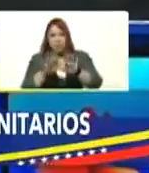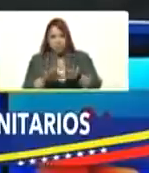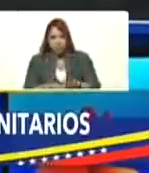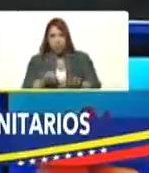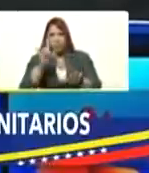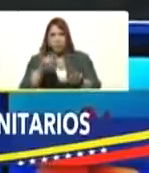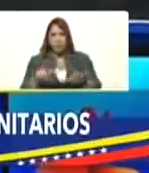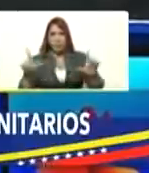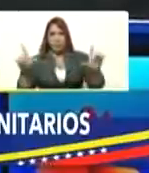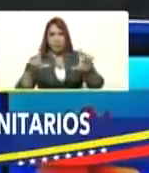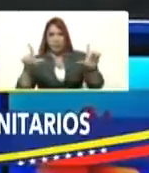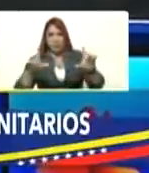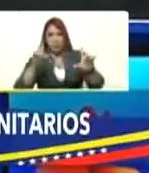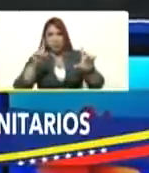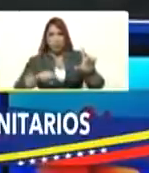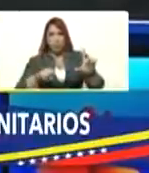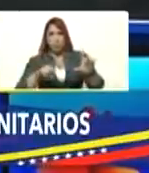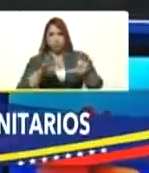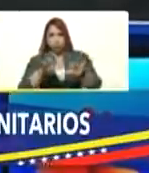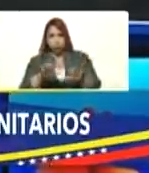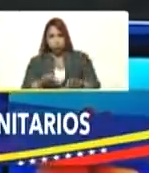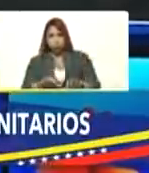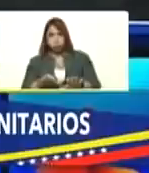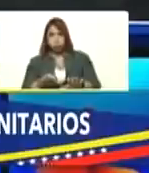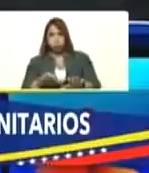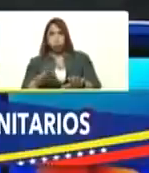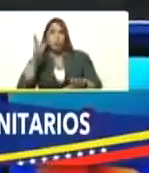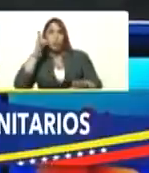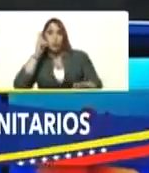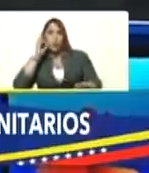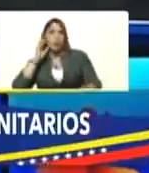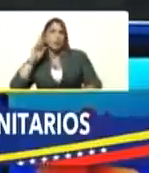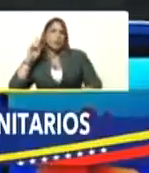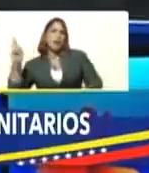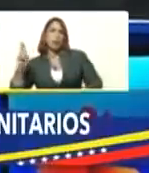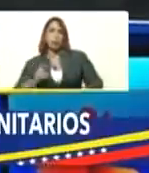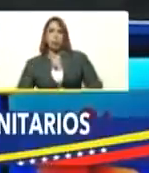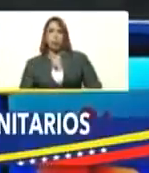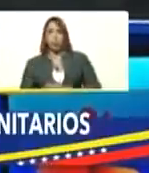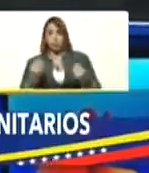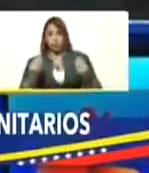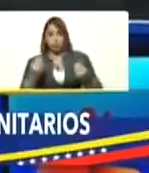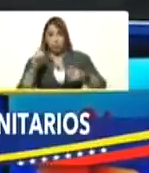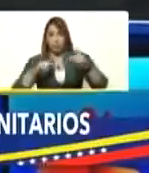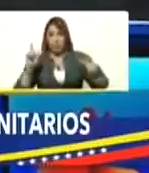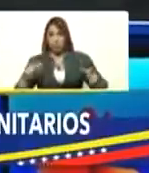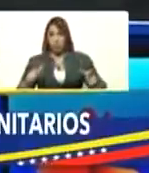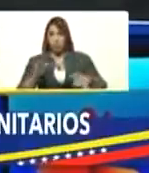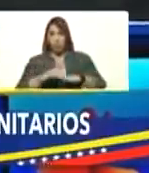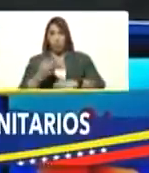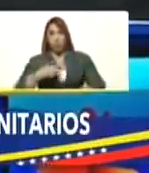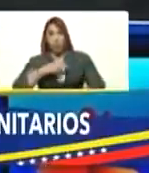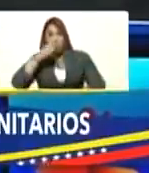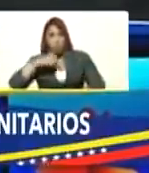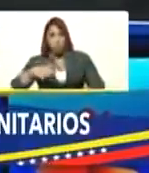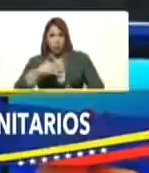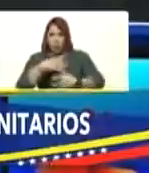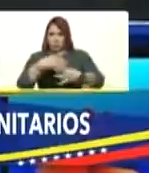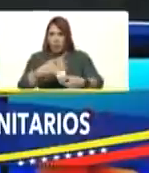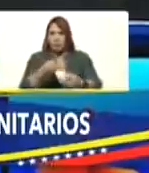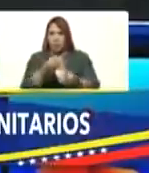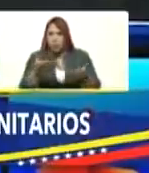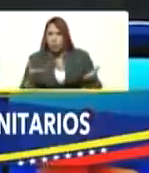de la televisión, a través de las redes, de la radio. Mucha gente, porque nuestro pueblo está interesado en